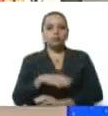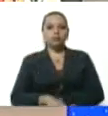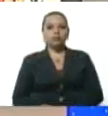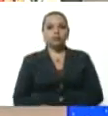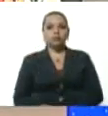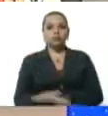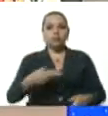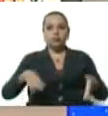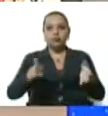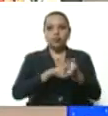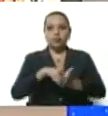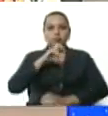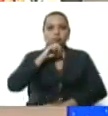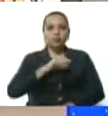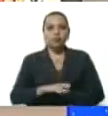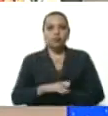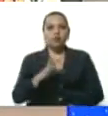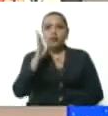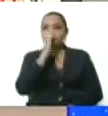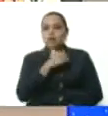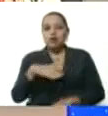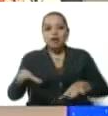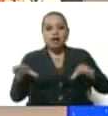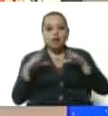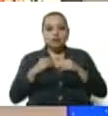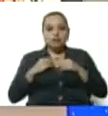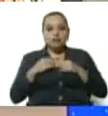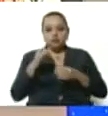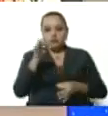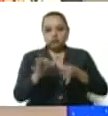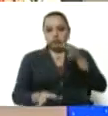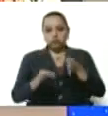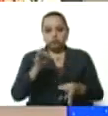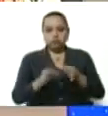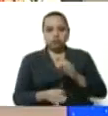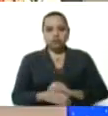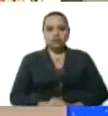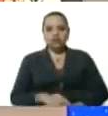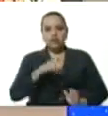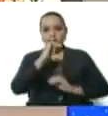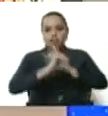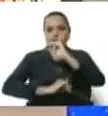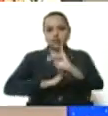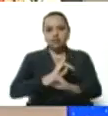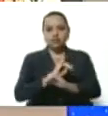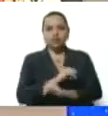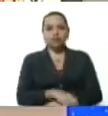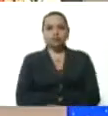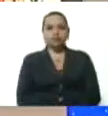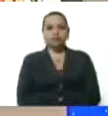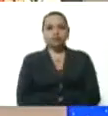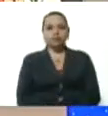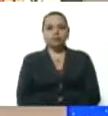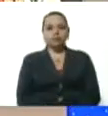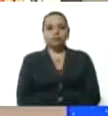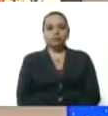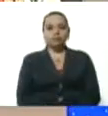repito, históricamente no ha reconocido jurisdicción a la Corte Internacional de